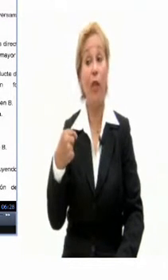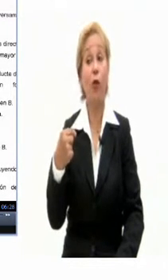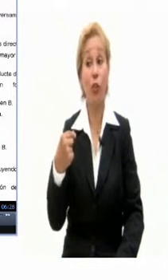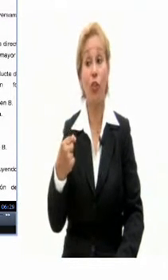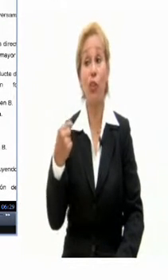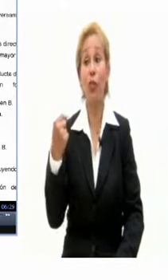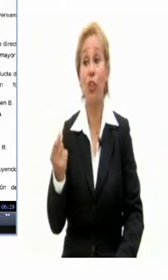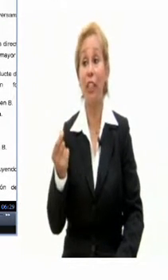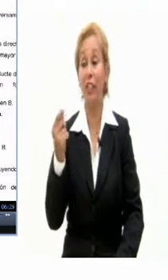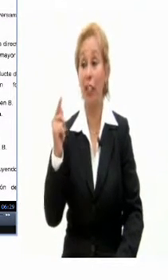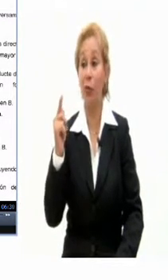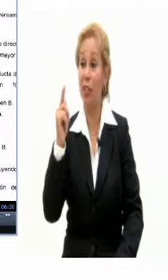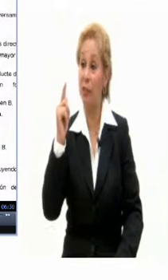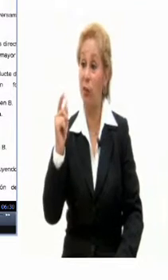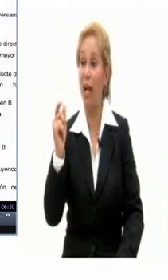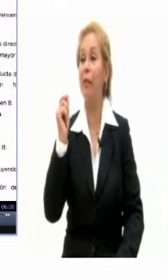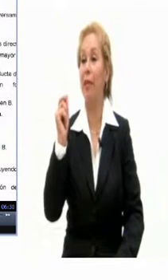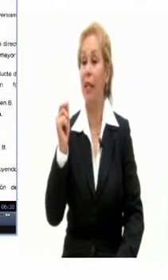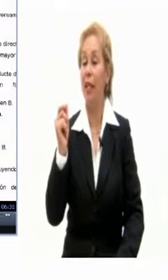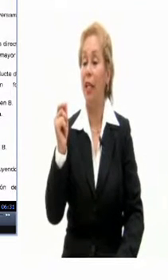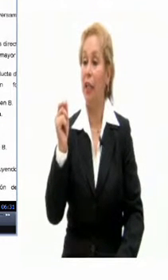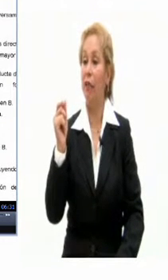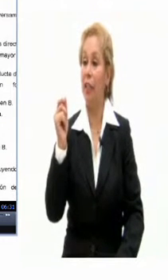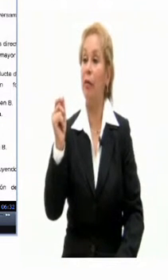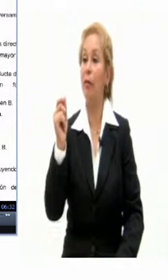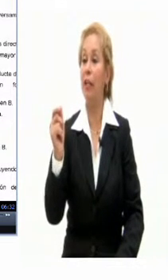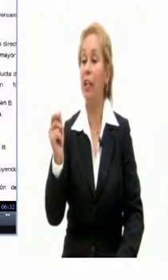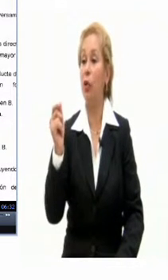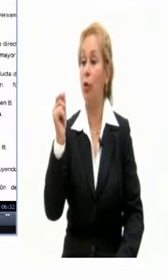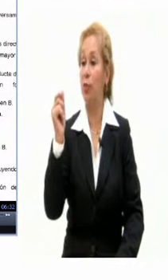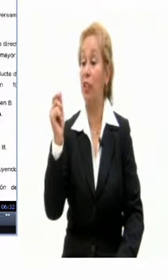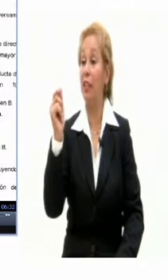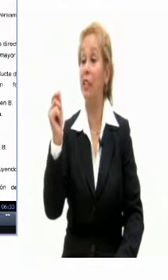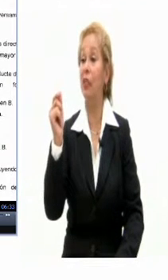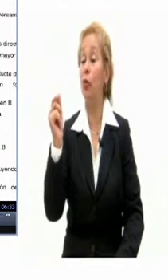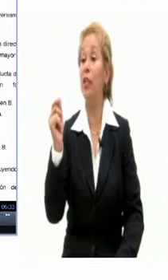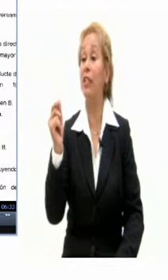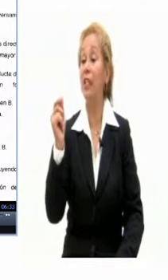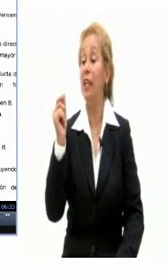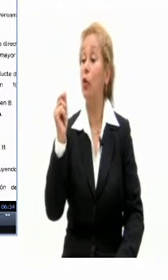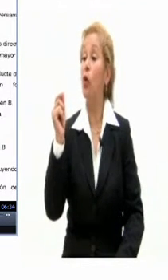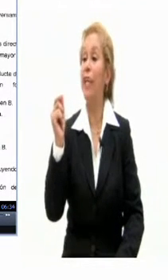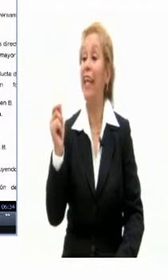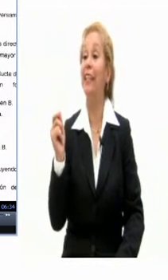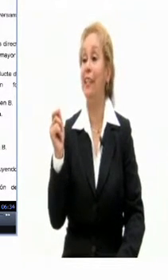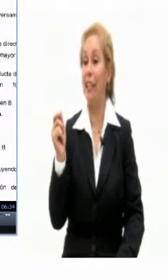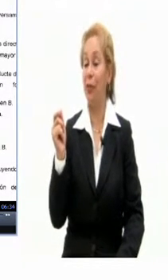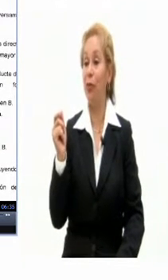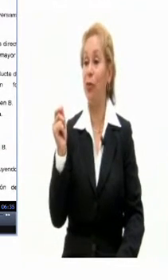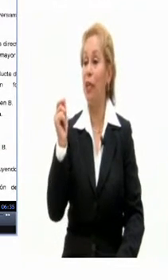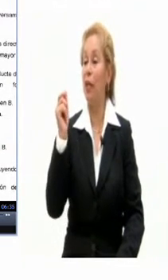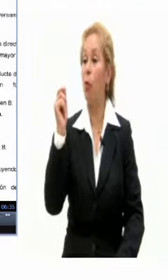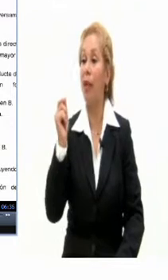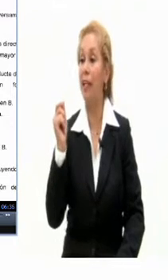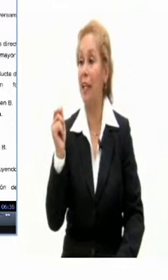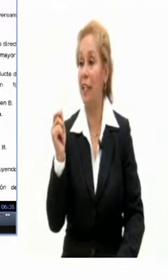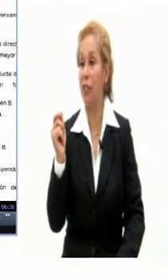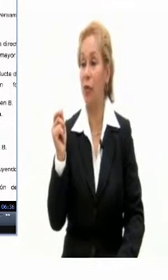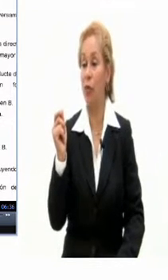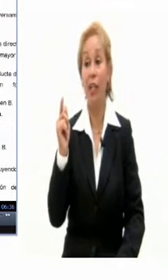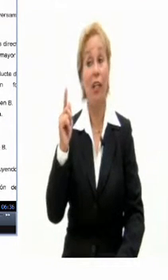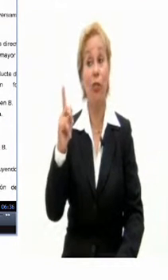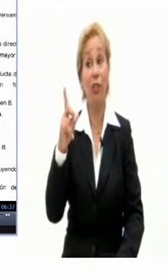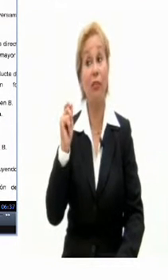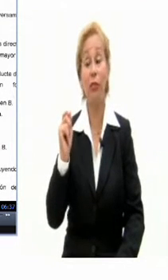Porque en mi condición de docente tengo que asegurarme que efectivamente lo que usted está haciendo es coherente, ¿no?, que